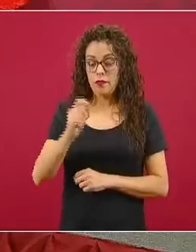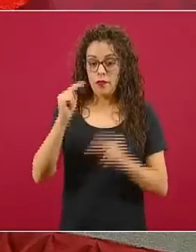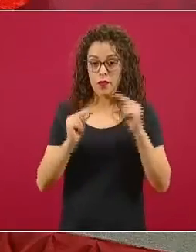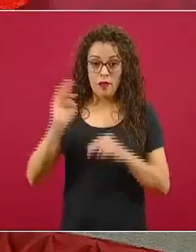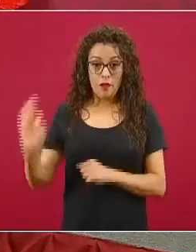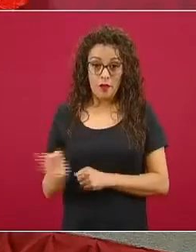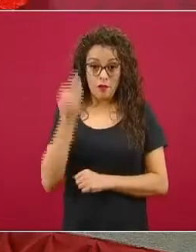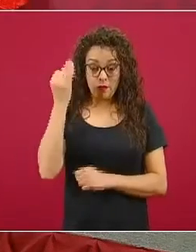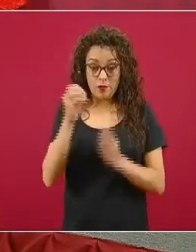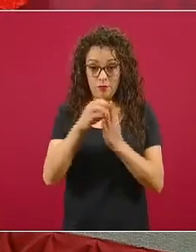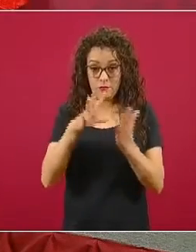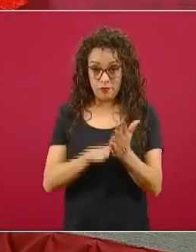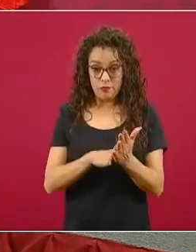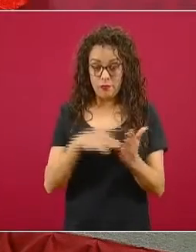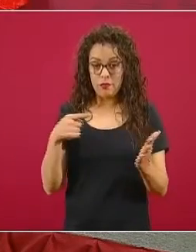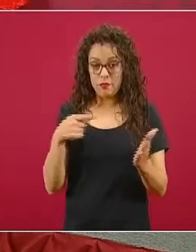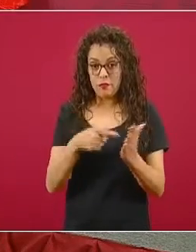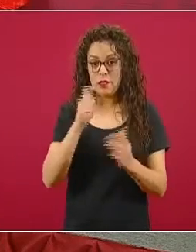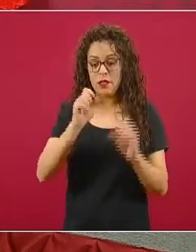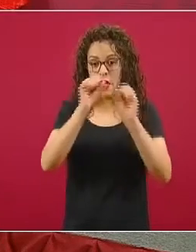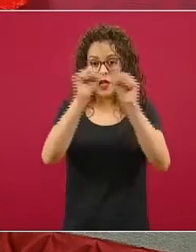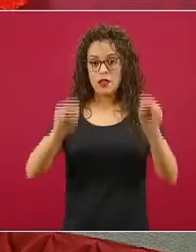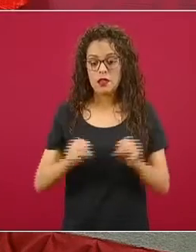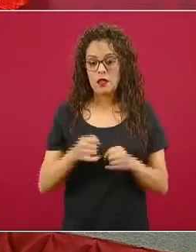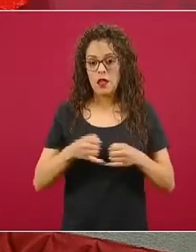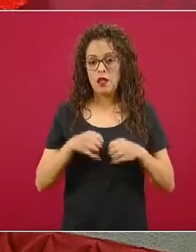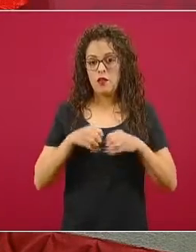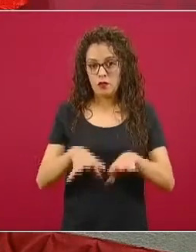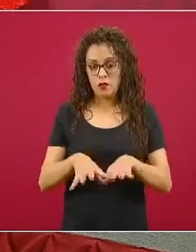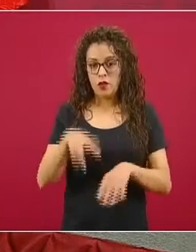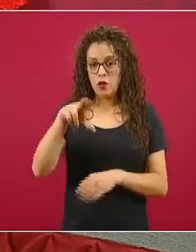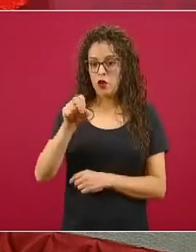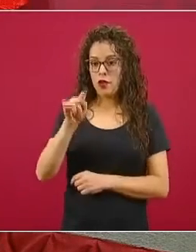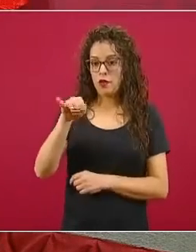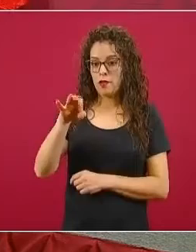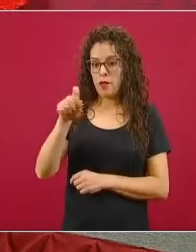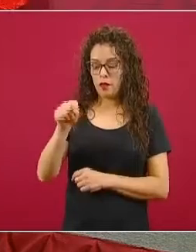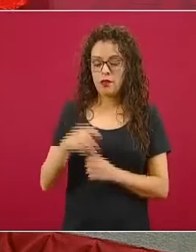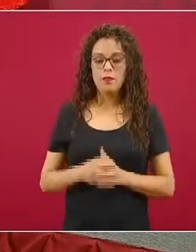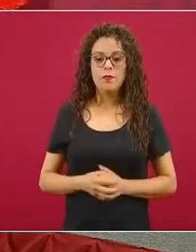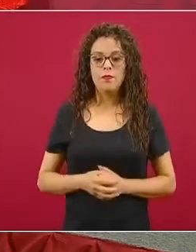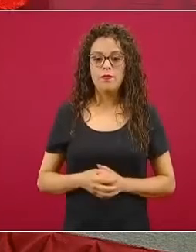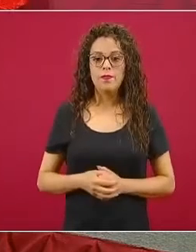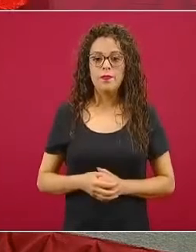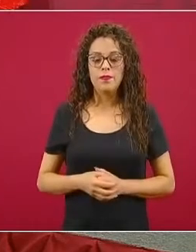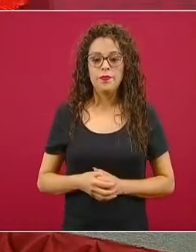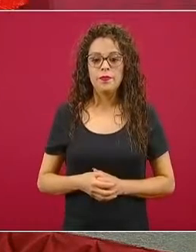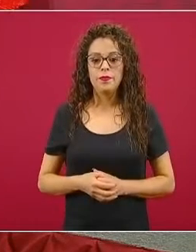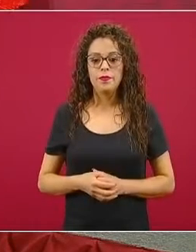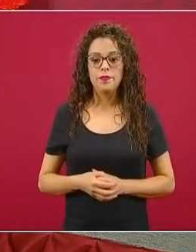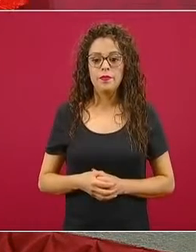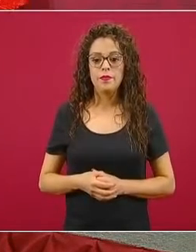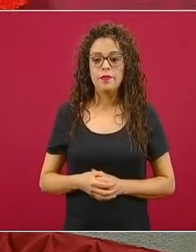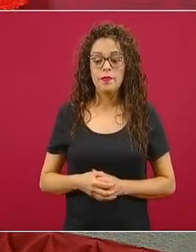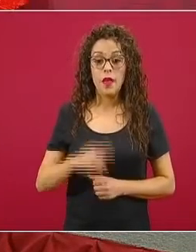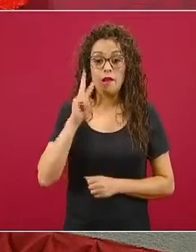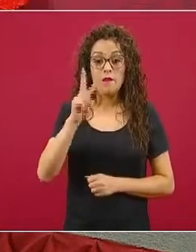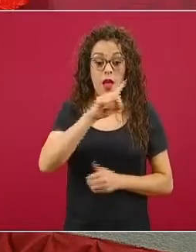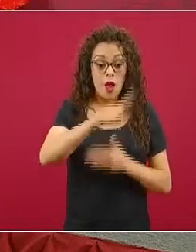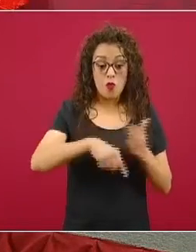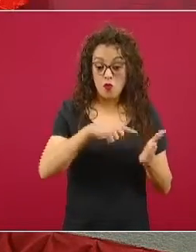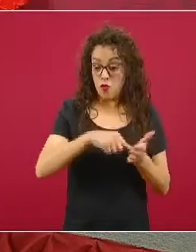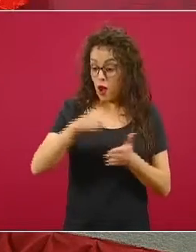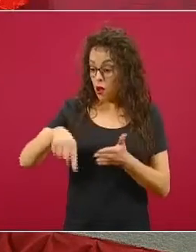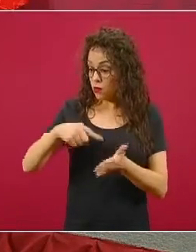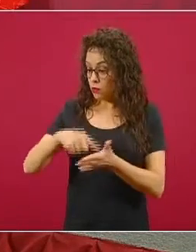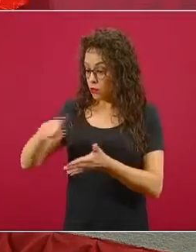es precisamente el que nos da el sistema de información que es Notimet. La distribución que veíamos por lugar es